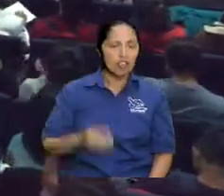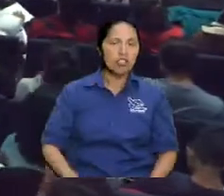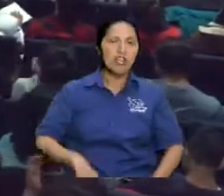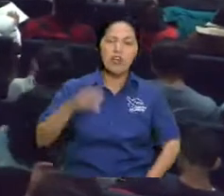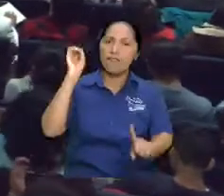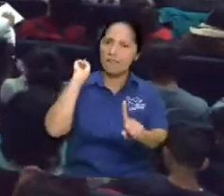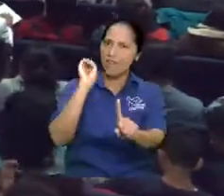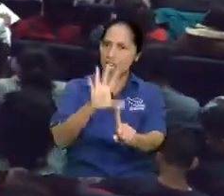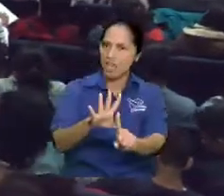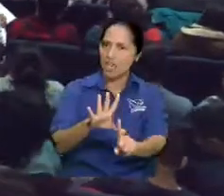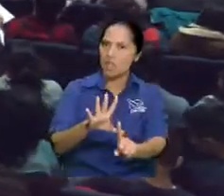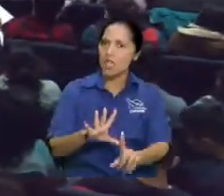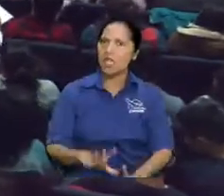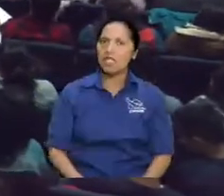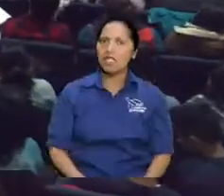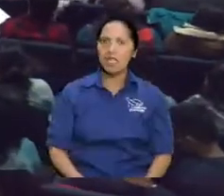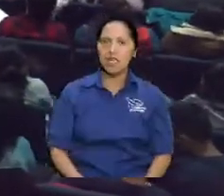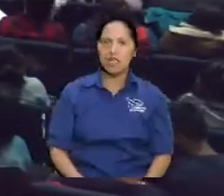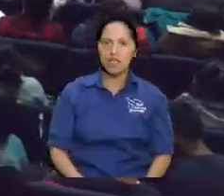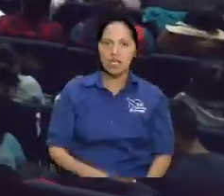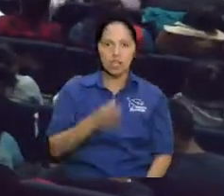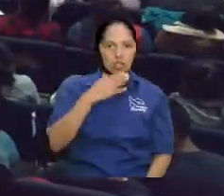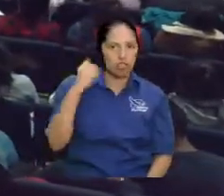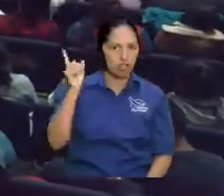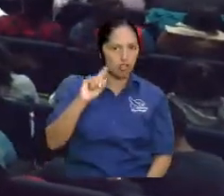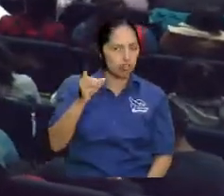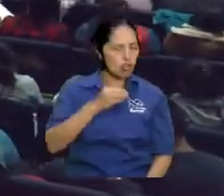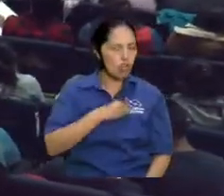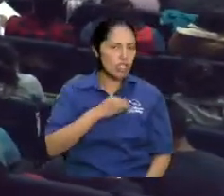pues? Entonces Dios no quiere eso.